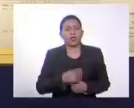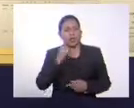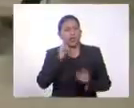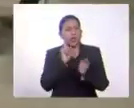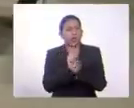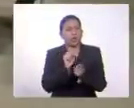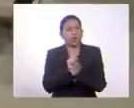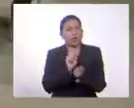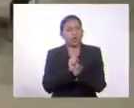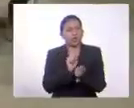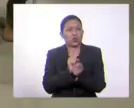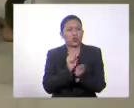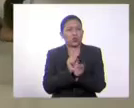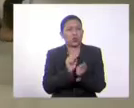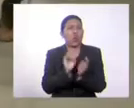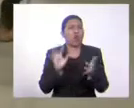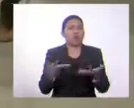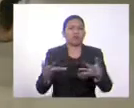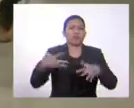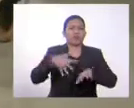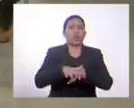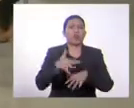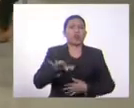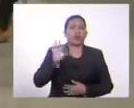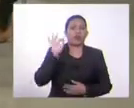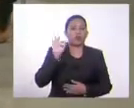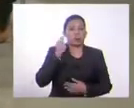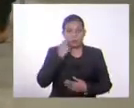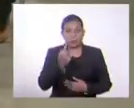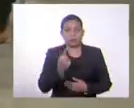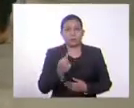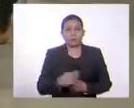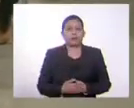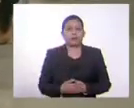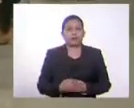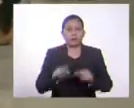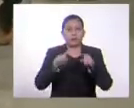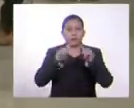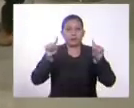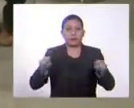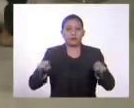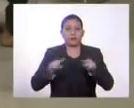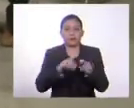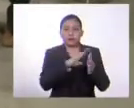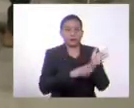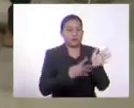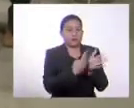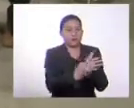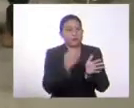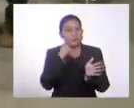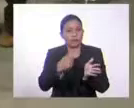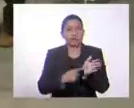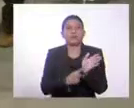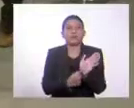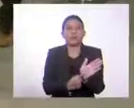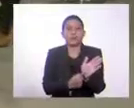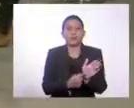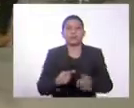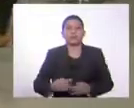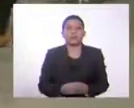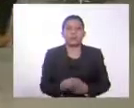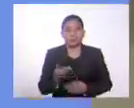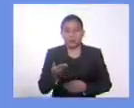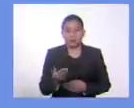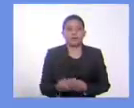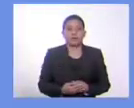cuadro que les vamos a presentar en este momento en pantalla y vamos a ir realizando las comparaciones. ¿Les parece? Vamos.